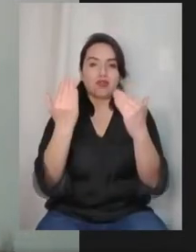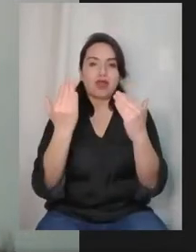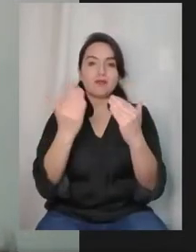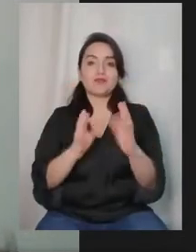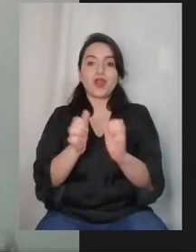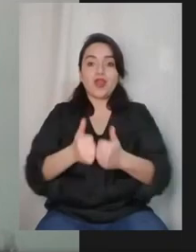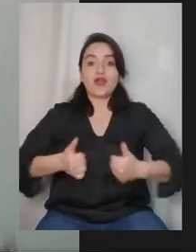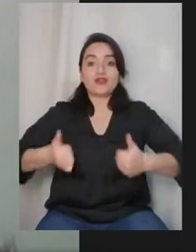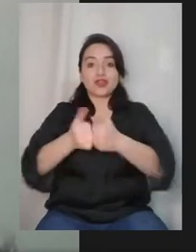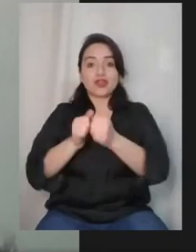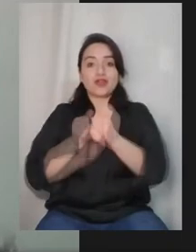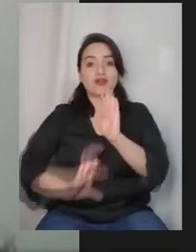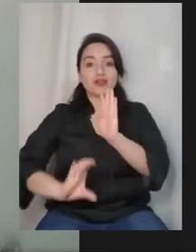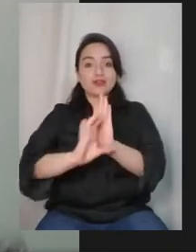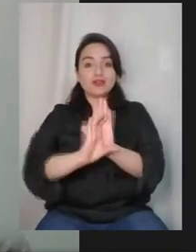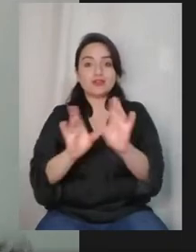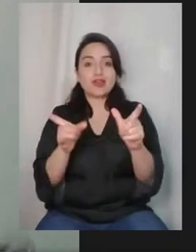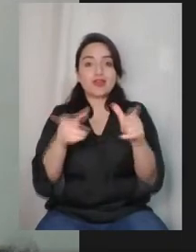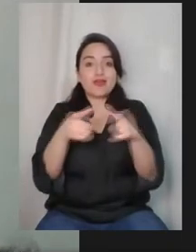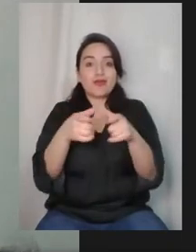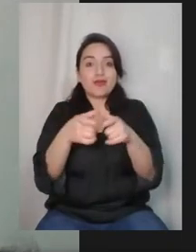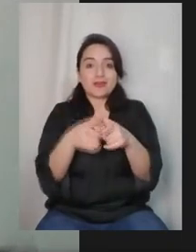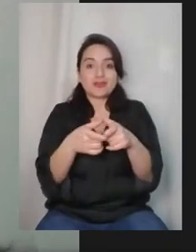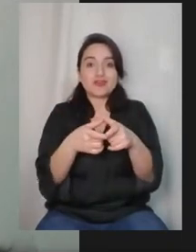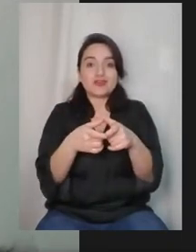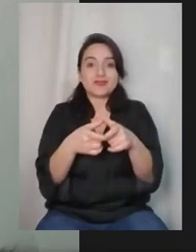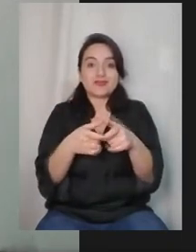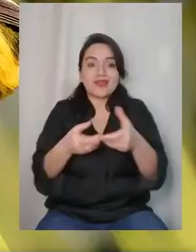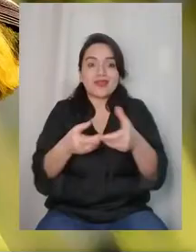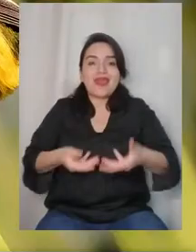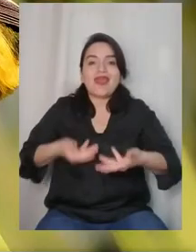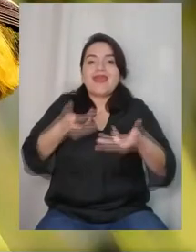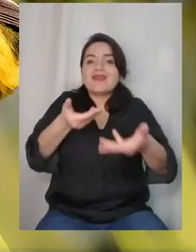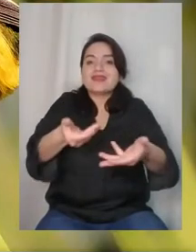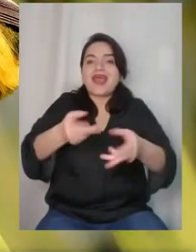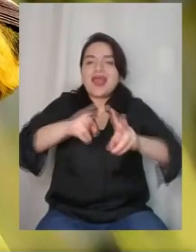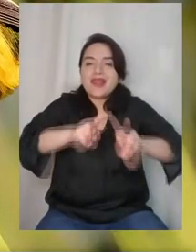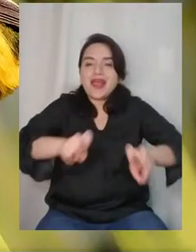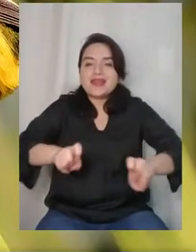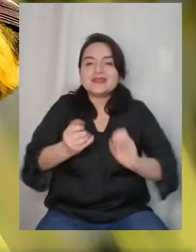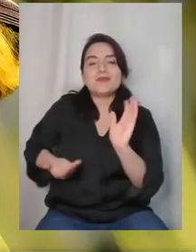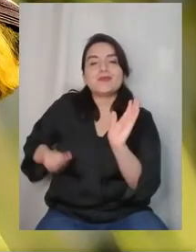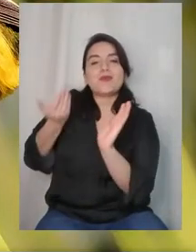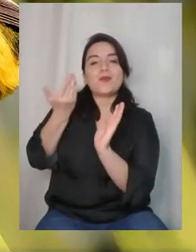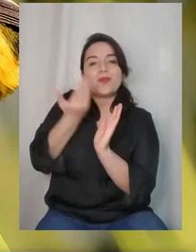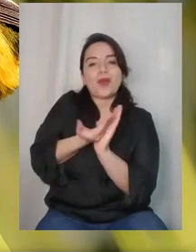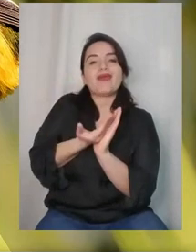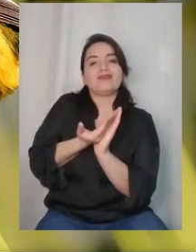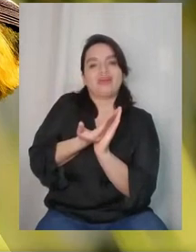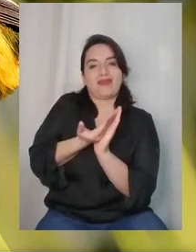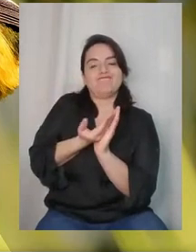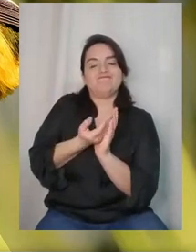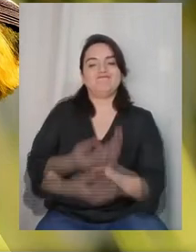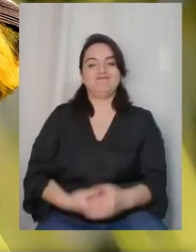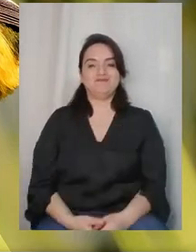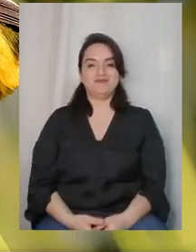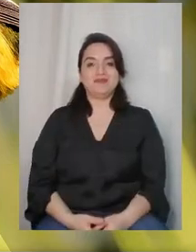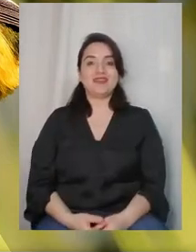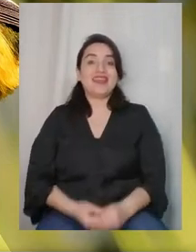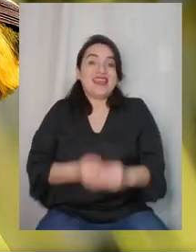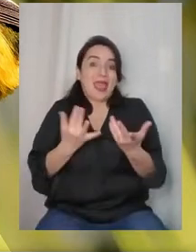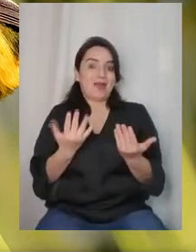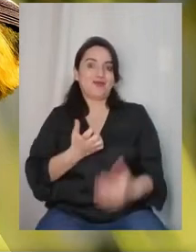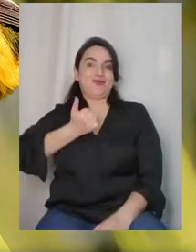una comisión que invite a entregar un análisis, una visión y propuestas más integradamente. Esperamos estar a la altura de lo que la naturaleza